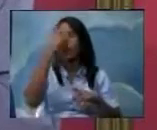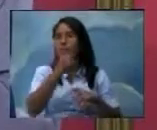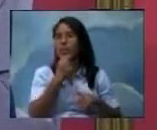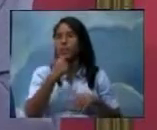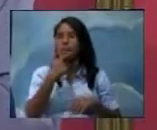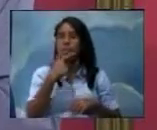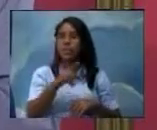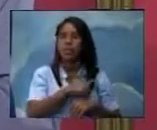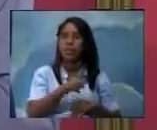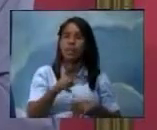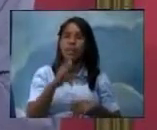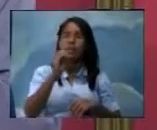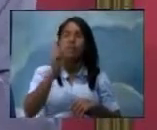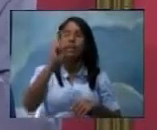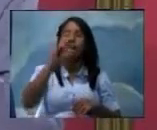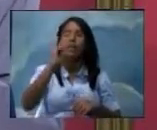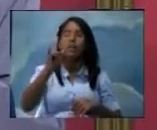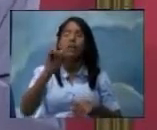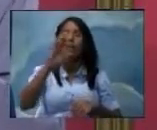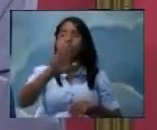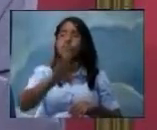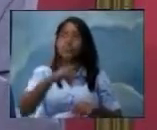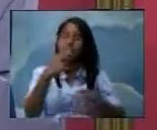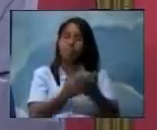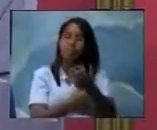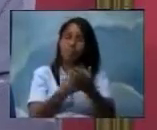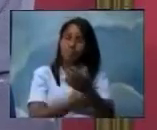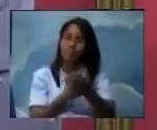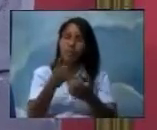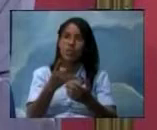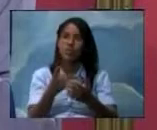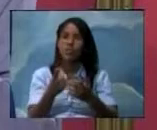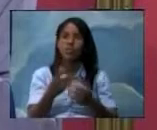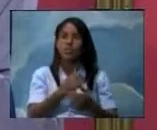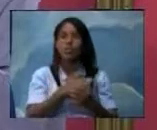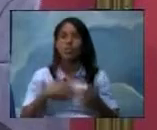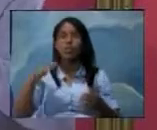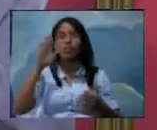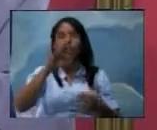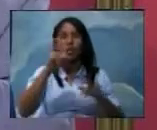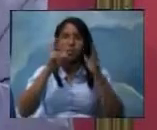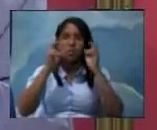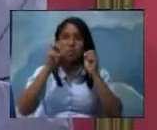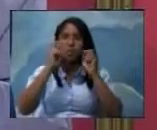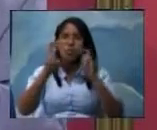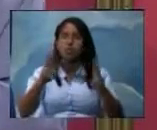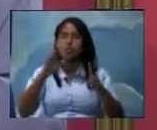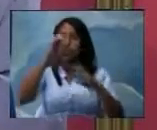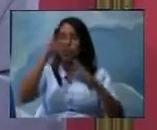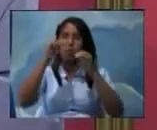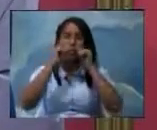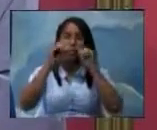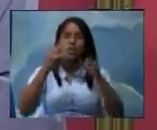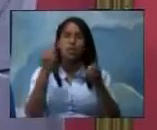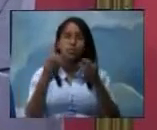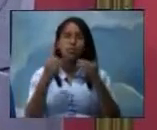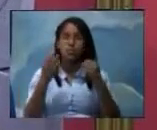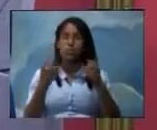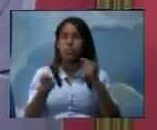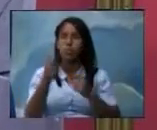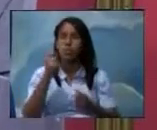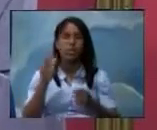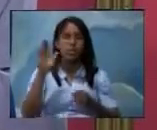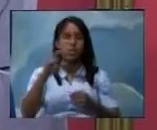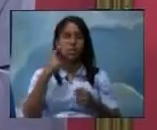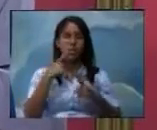lindas del Caribe. Así que, amados, allá en Aruba, quienes nos estén viendo, Dios me los bendiga mucho. Amén. Y dentro de poquito